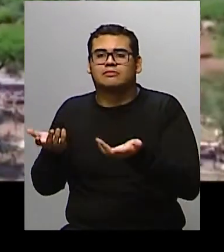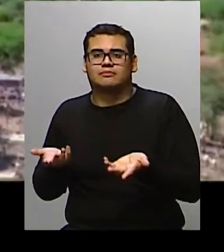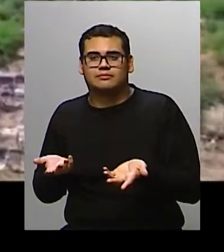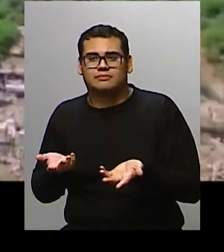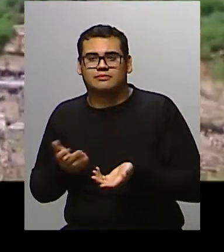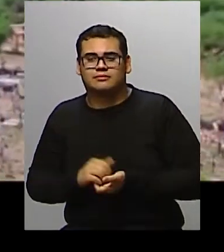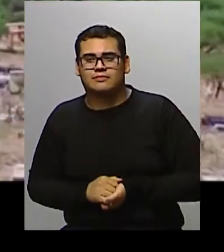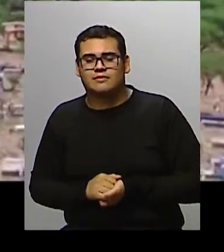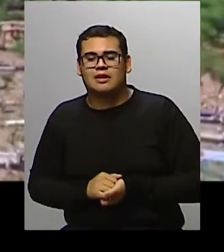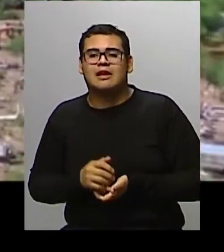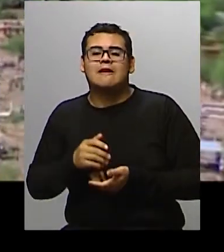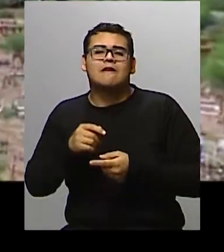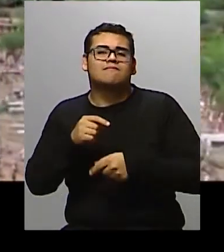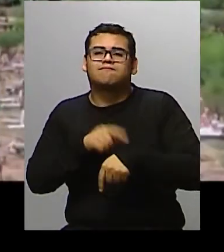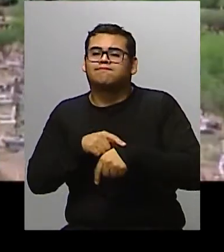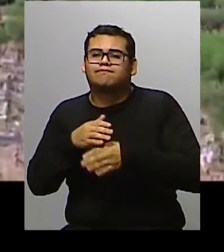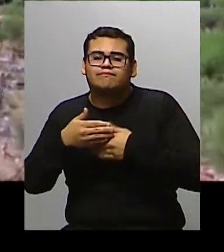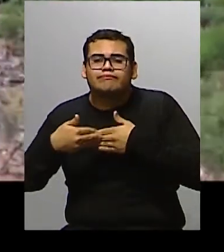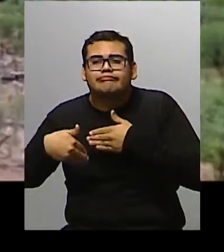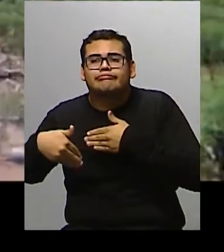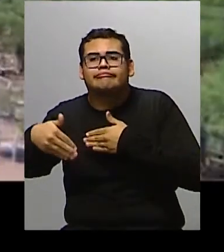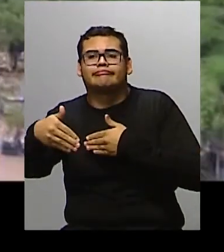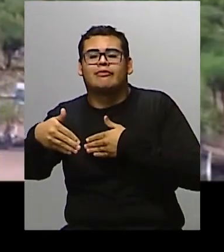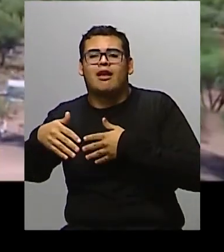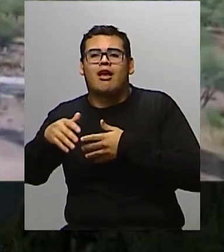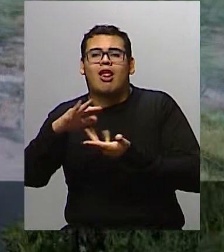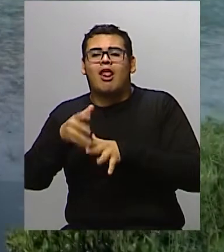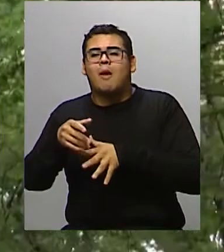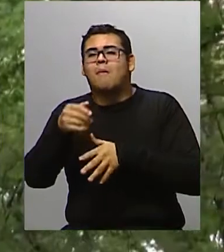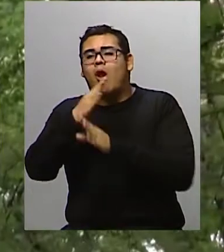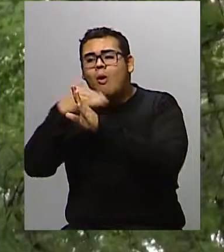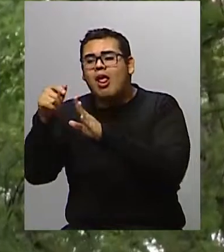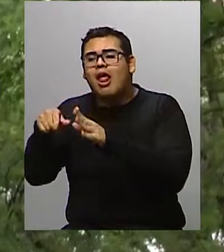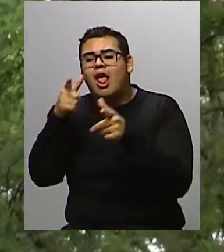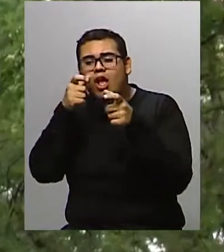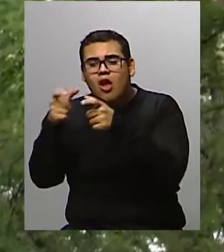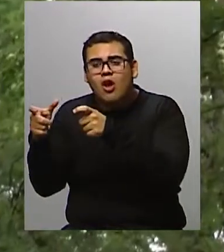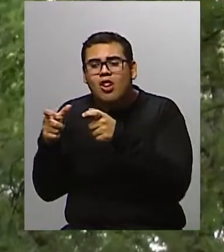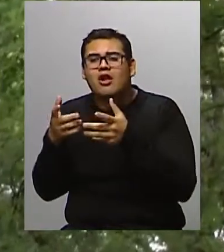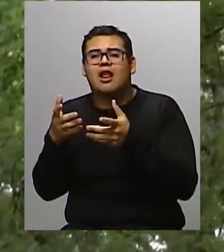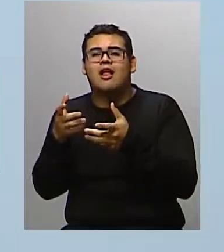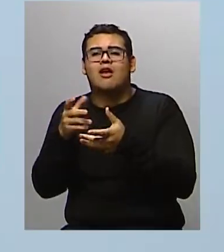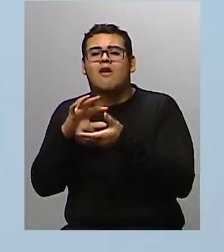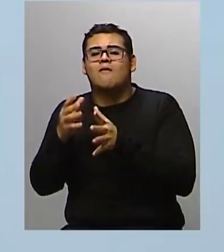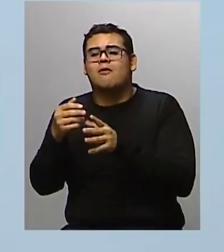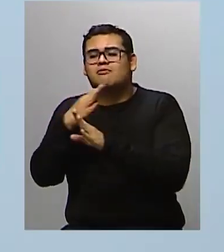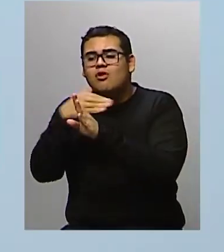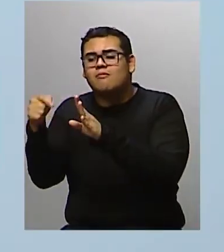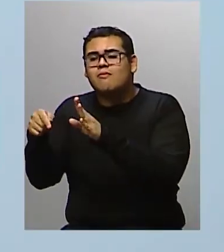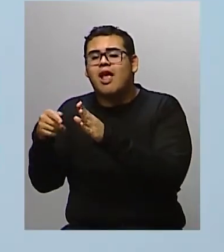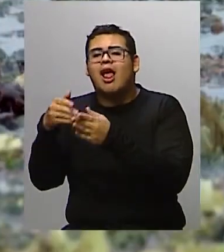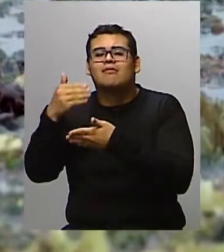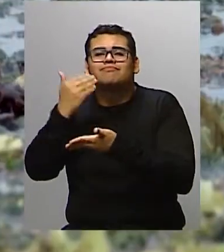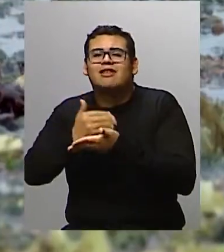uno quiere regular este uso de humedales y tratar de definirlos, inventariarlos y decir cuál es el límite real del humedal, y nos